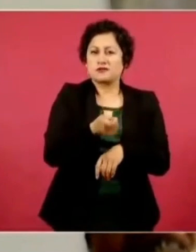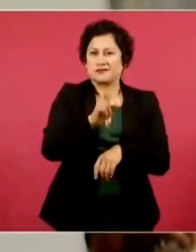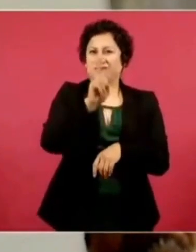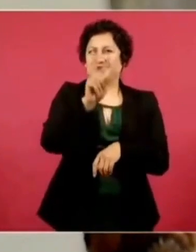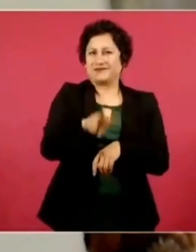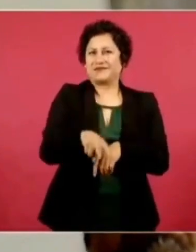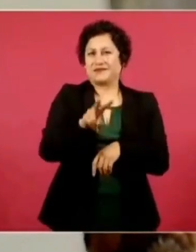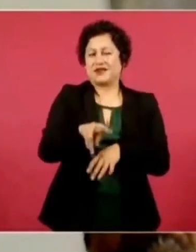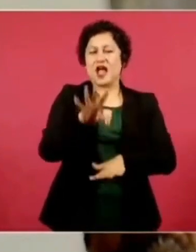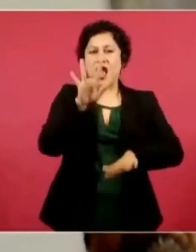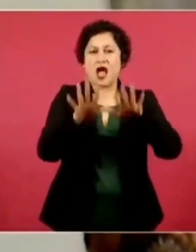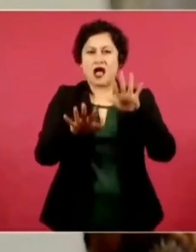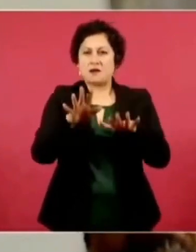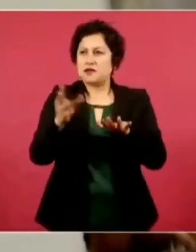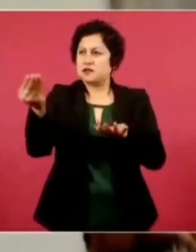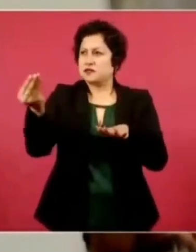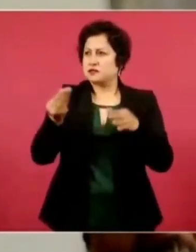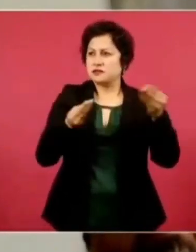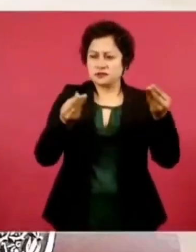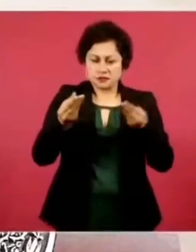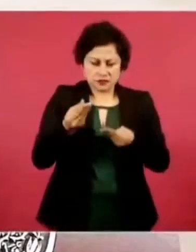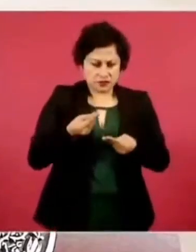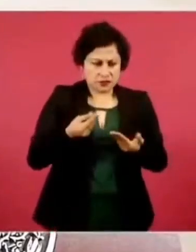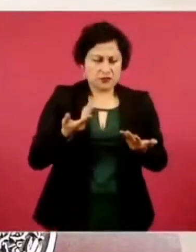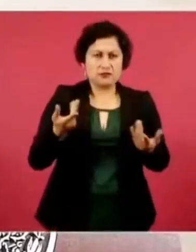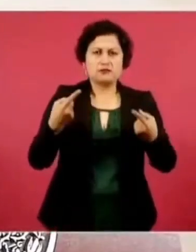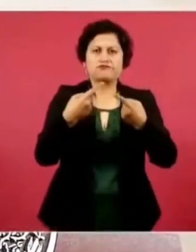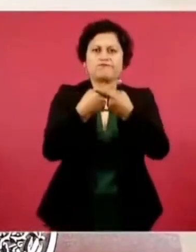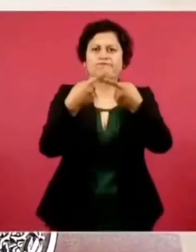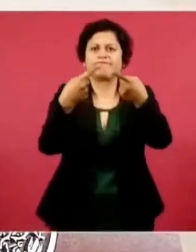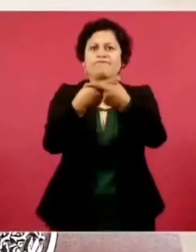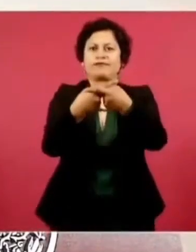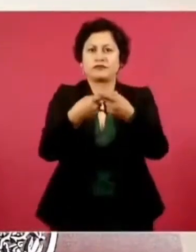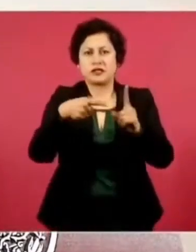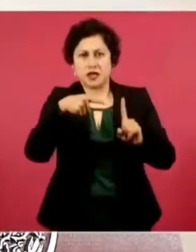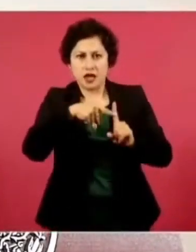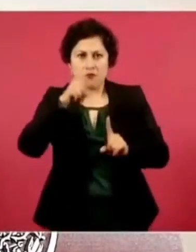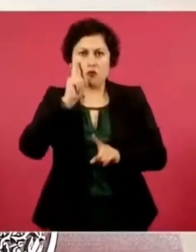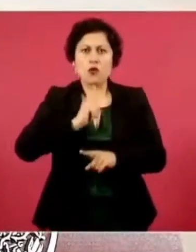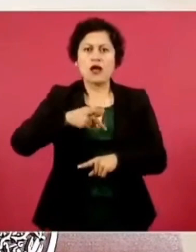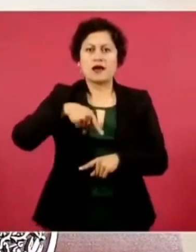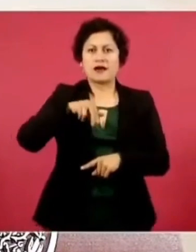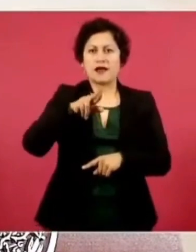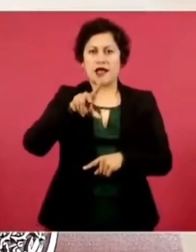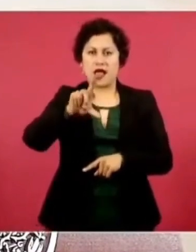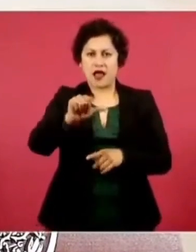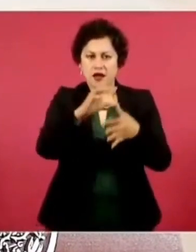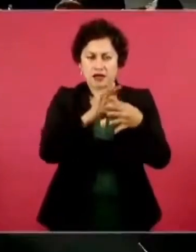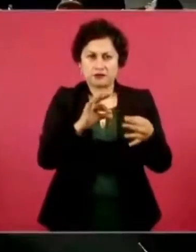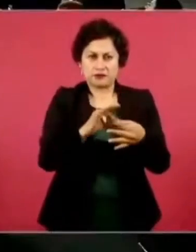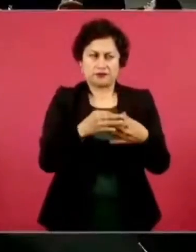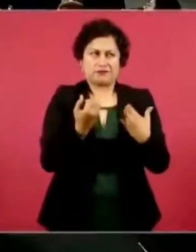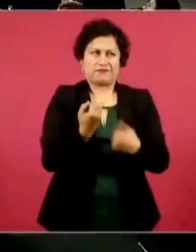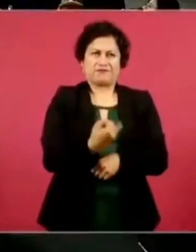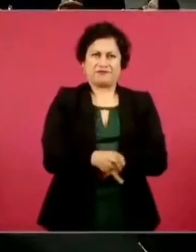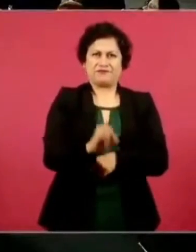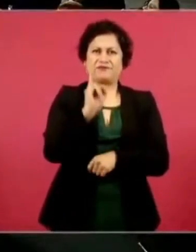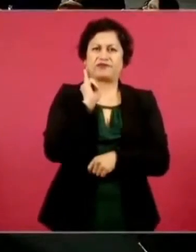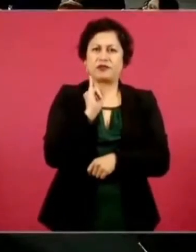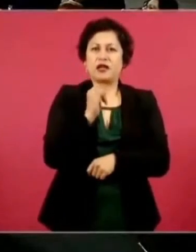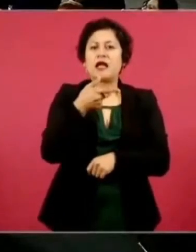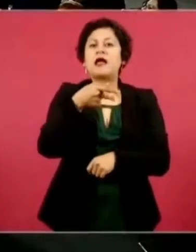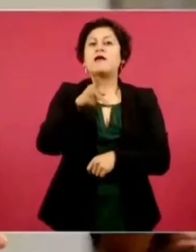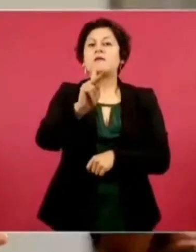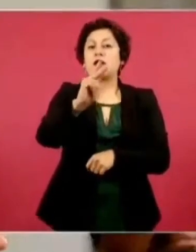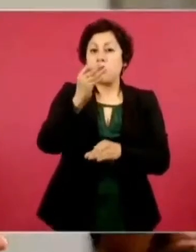no da la cifra que daba Carla Quintana. Y no porque no sea en este sexenio, sino porque está encubriendo, y lo puedo